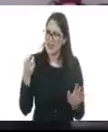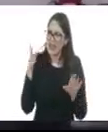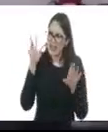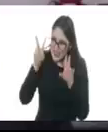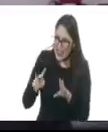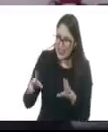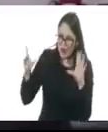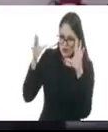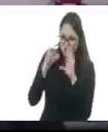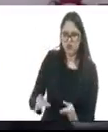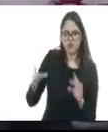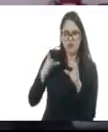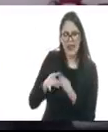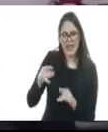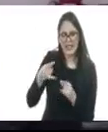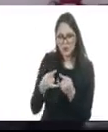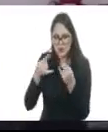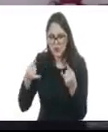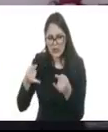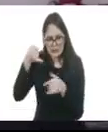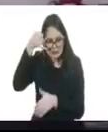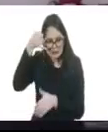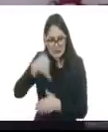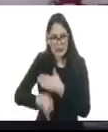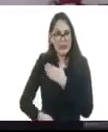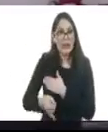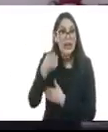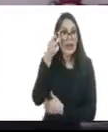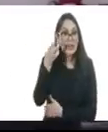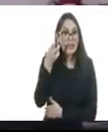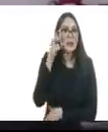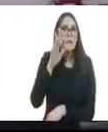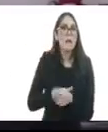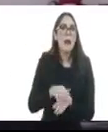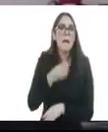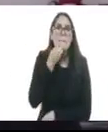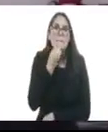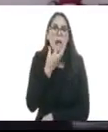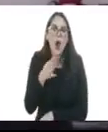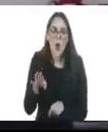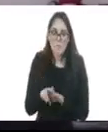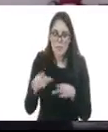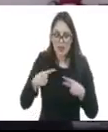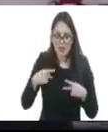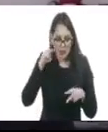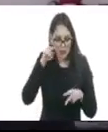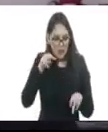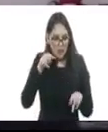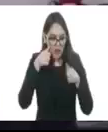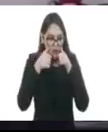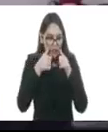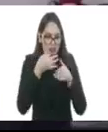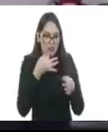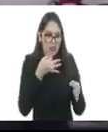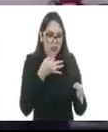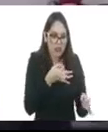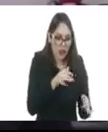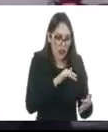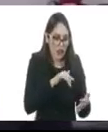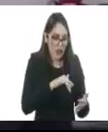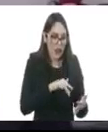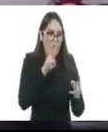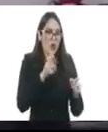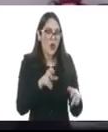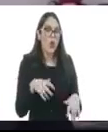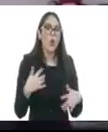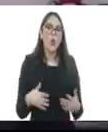eso precisamente logra que tenga una mayor penetración en la gente que lo lee, ¿no? Sobre todo en este tipo de temas.